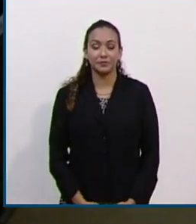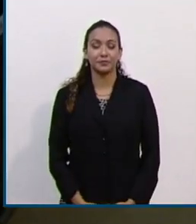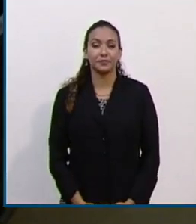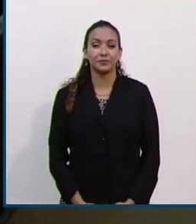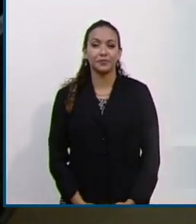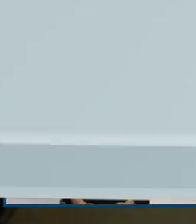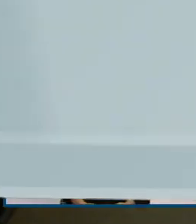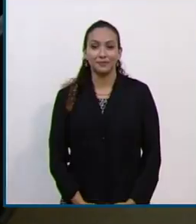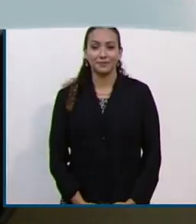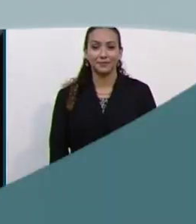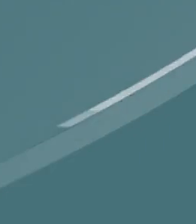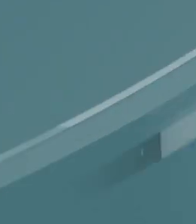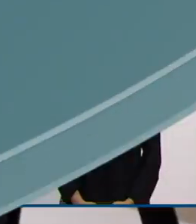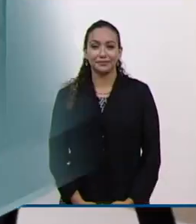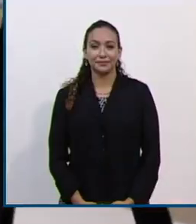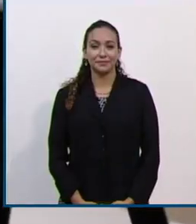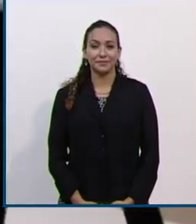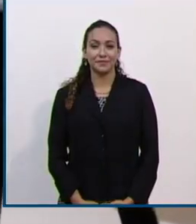González.